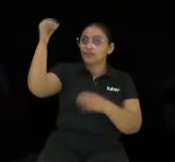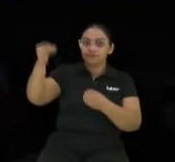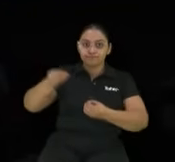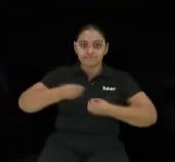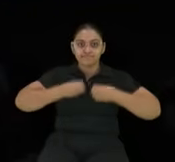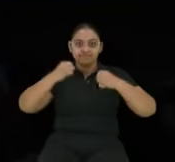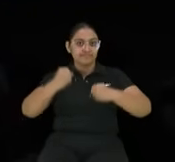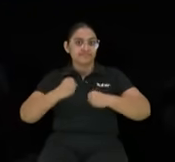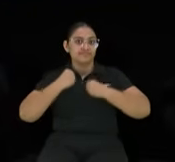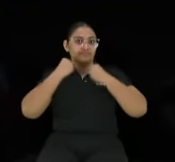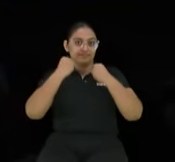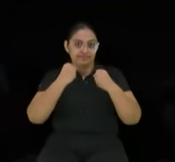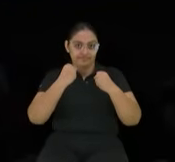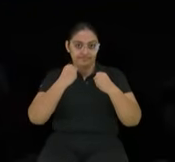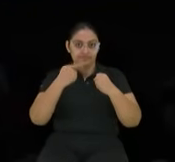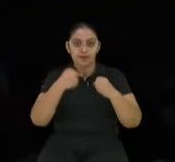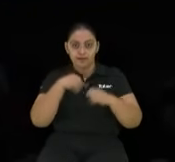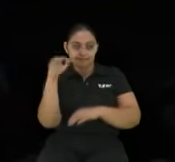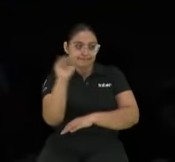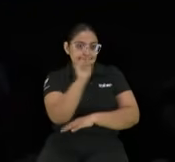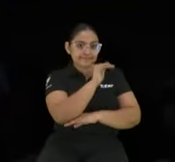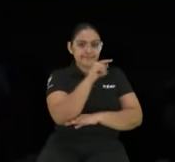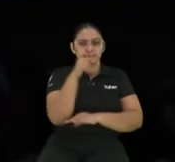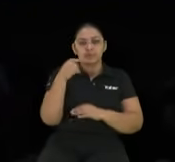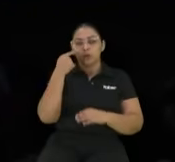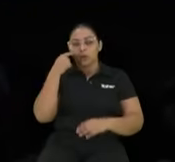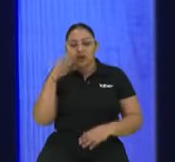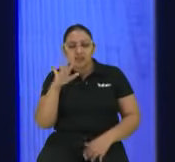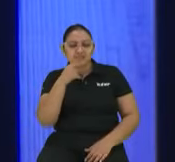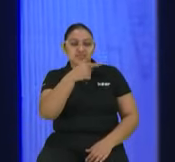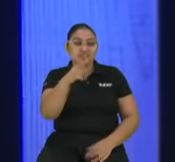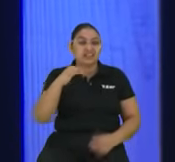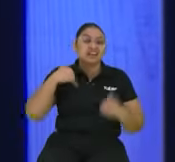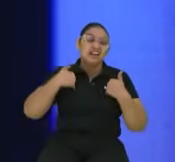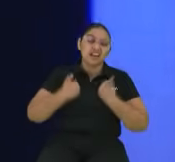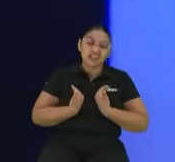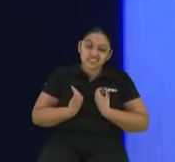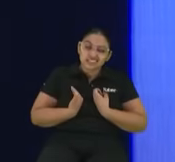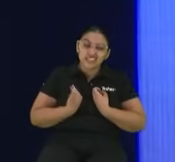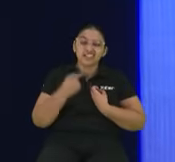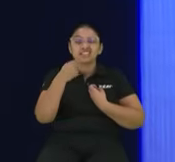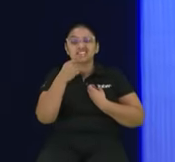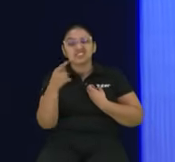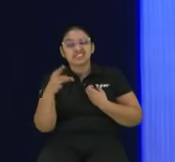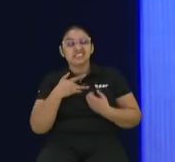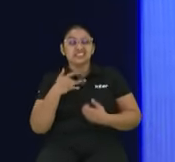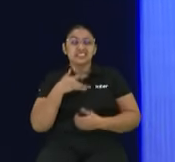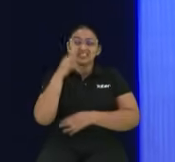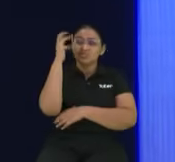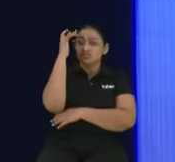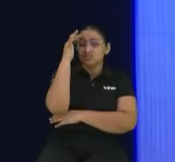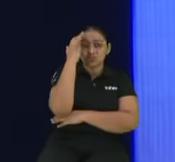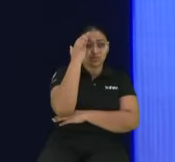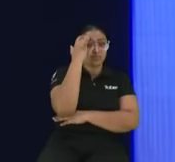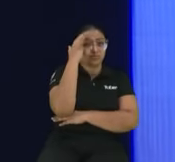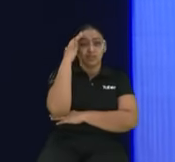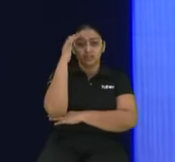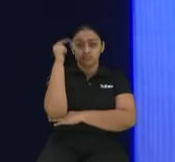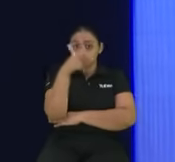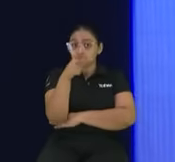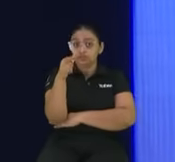Por qué si usted está cansado el día de hoy si está abatido el día de hoy tiene Todita la